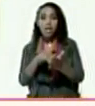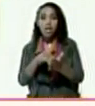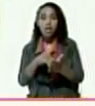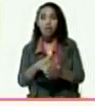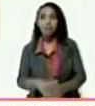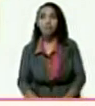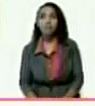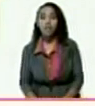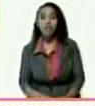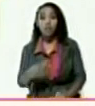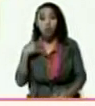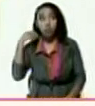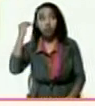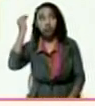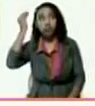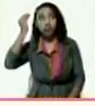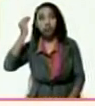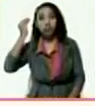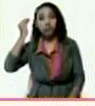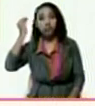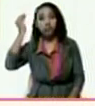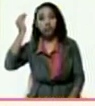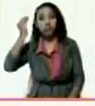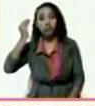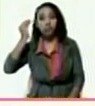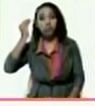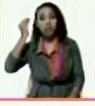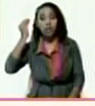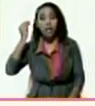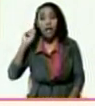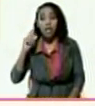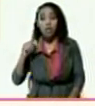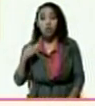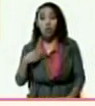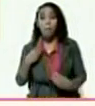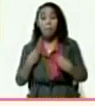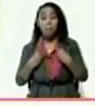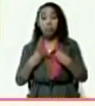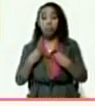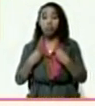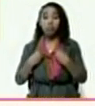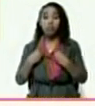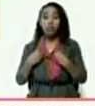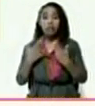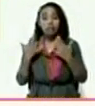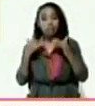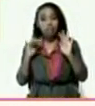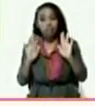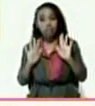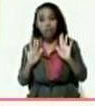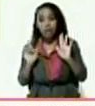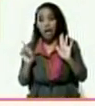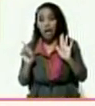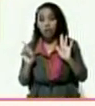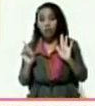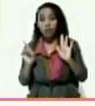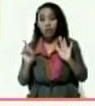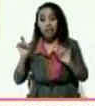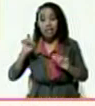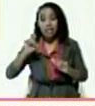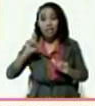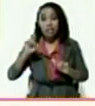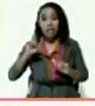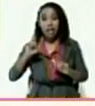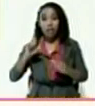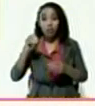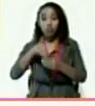Me imagino, ¿no? Que debe estar muy preocupado Estados Unidos. Y seguramente eso va a requerir la instalación de unas